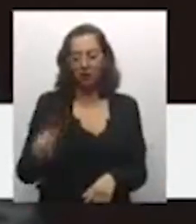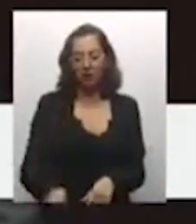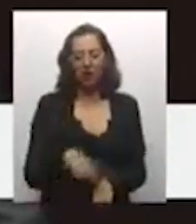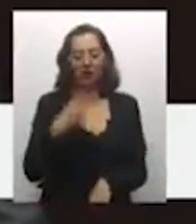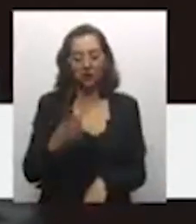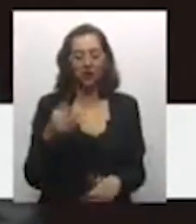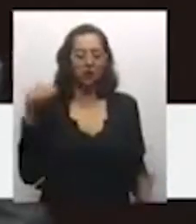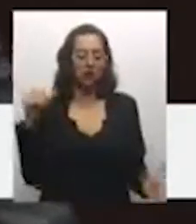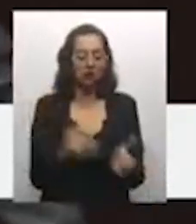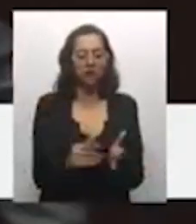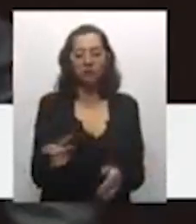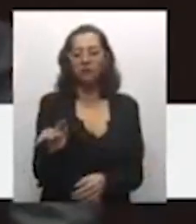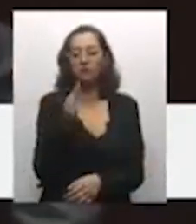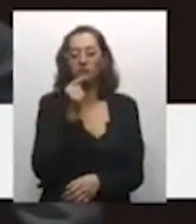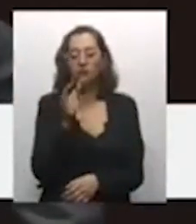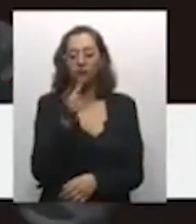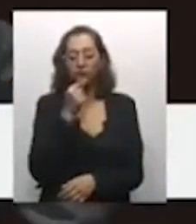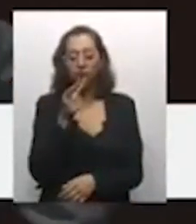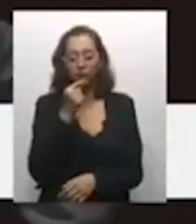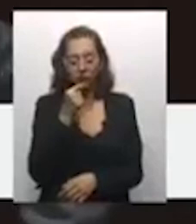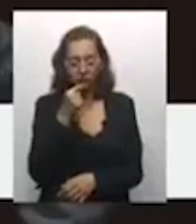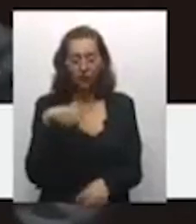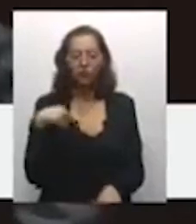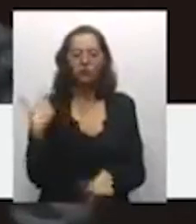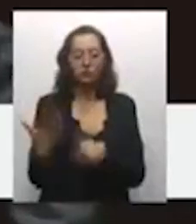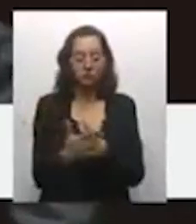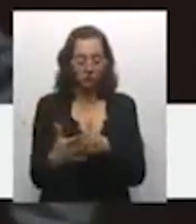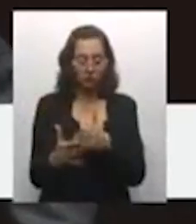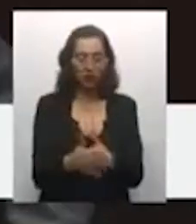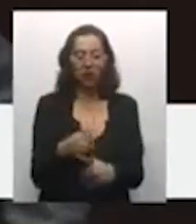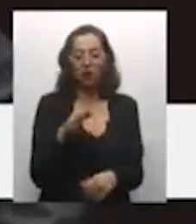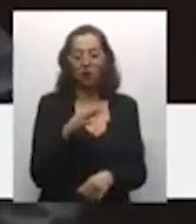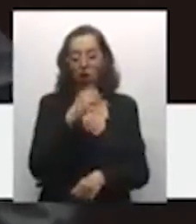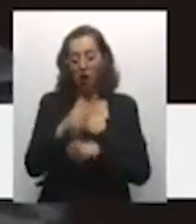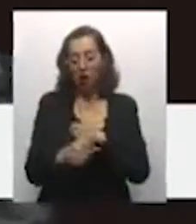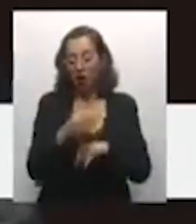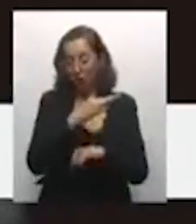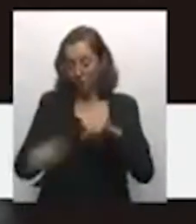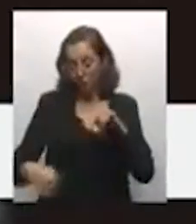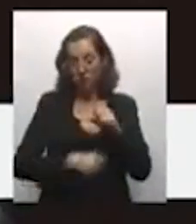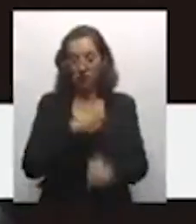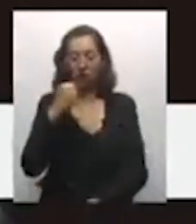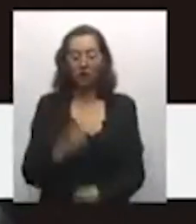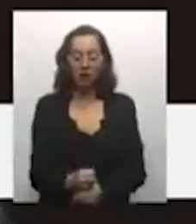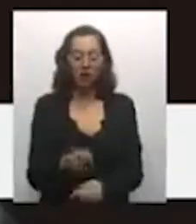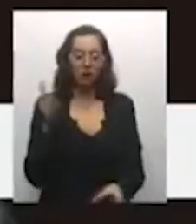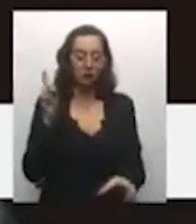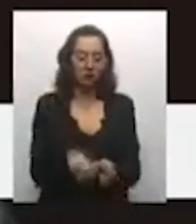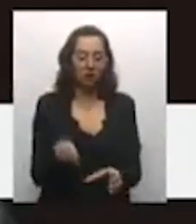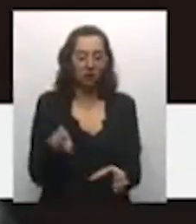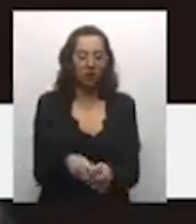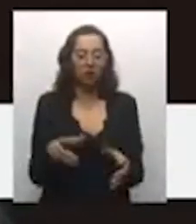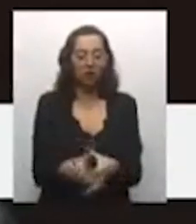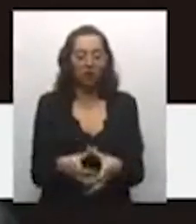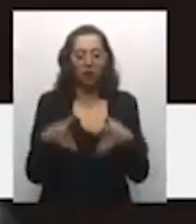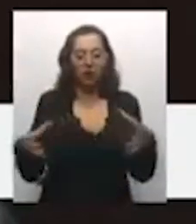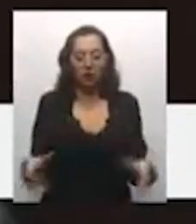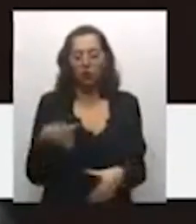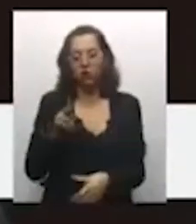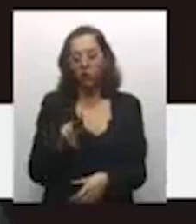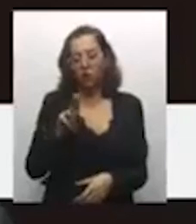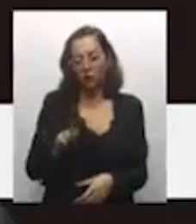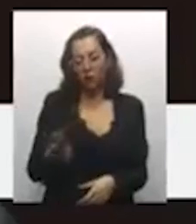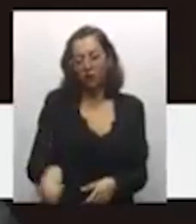mil elementos y aspiramos a terminar el año con 92 mil elementos